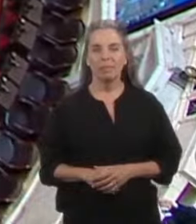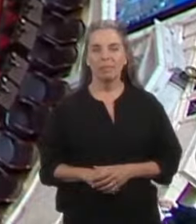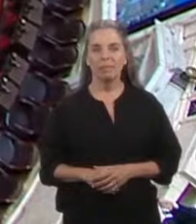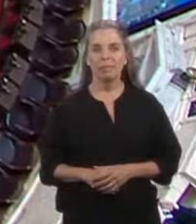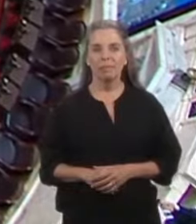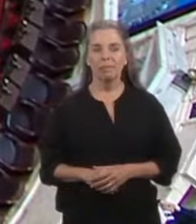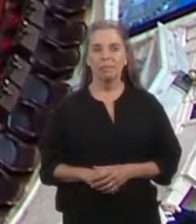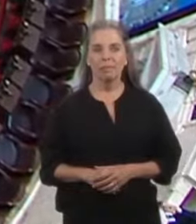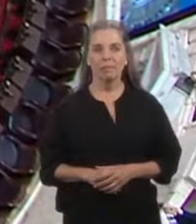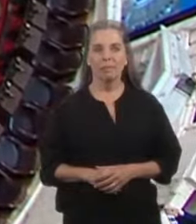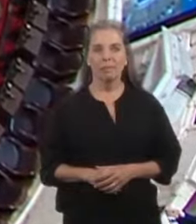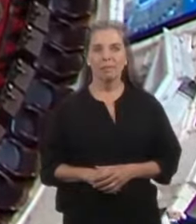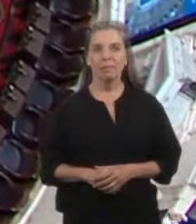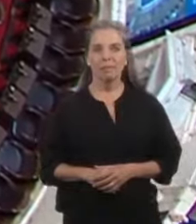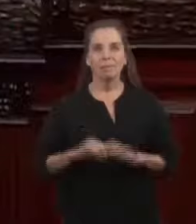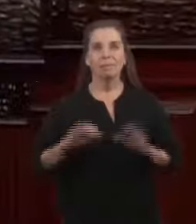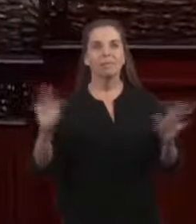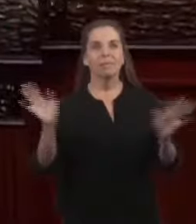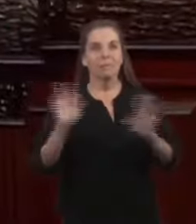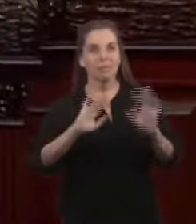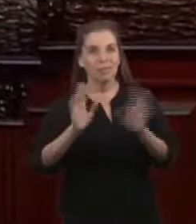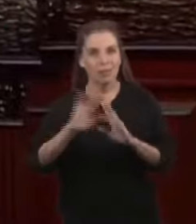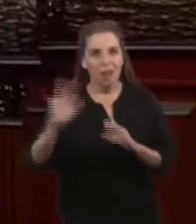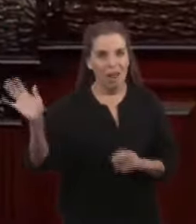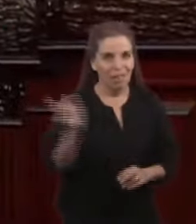gracias Hola a